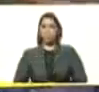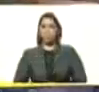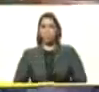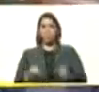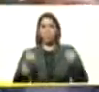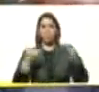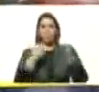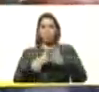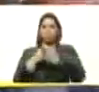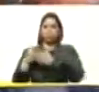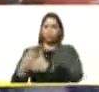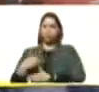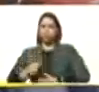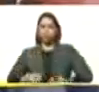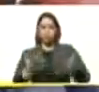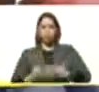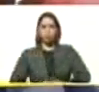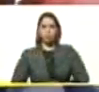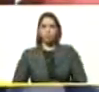¿Cuántas luchas hemos dado?